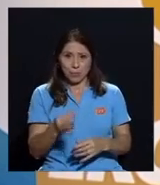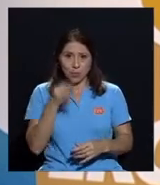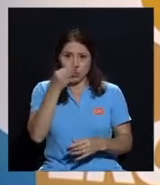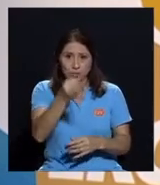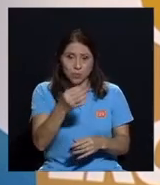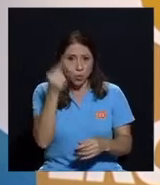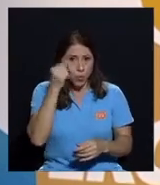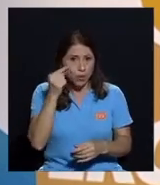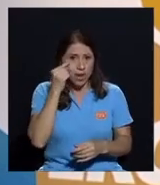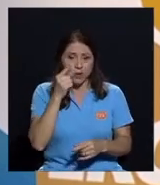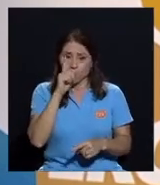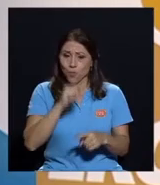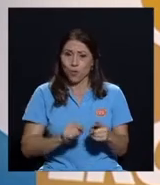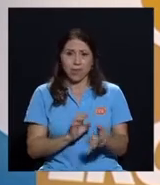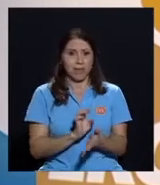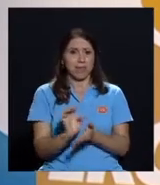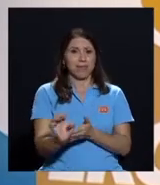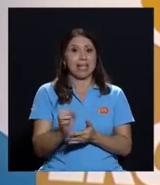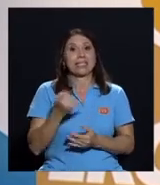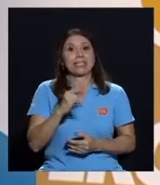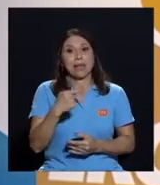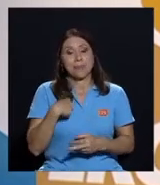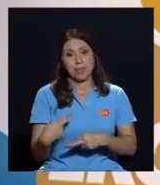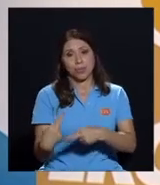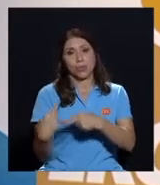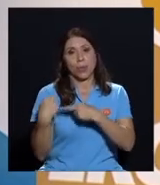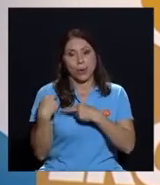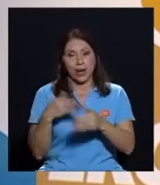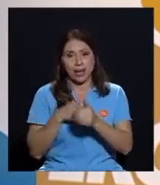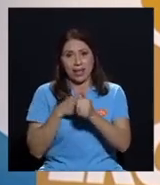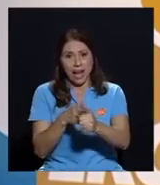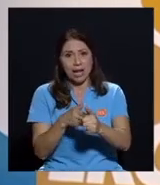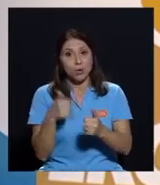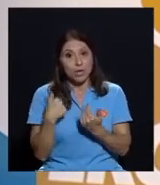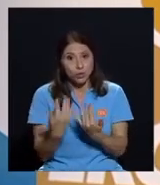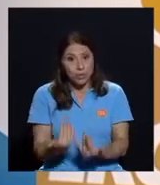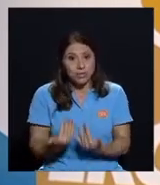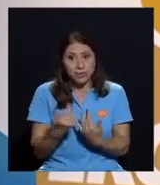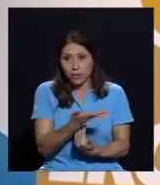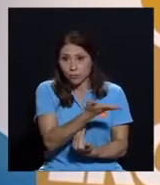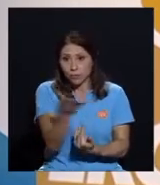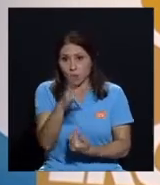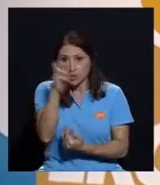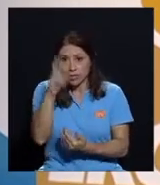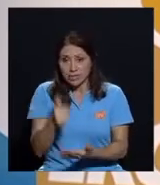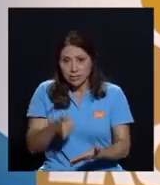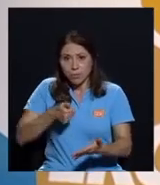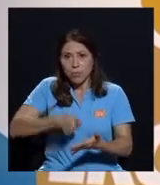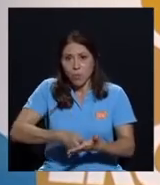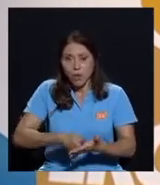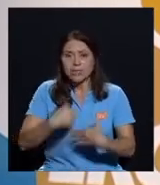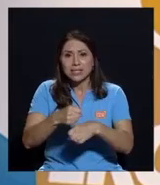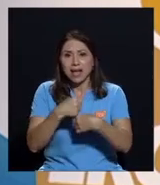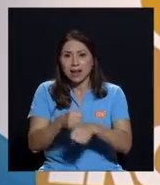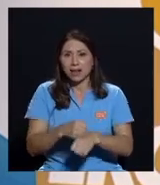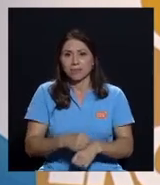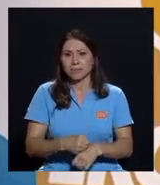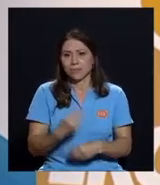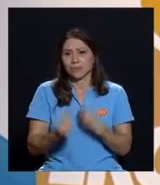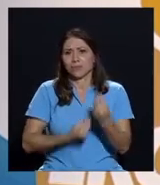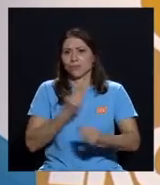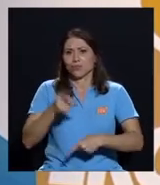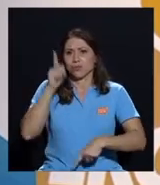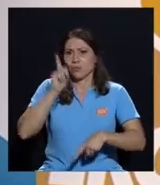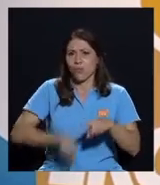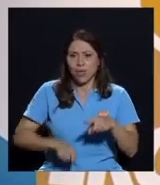gobierno de tocarme liderar lo que así es pero el favor de los costarricenses se hará se hará porque no es posible que invirtamos lo que